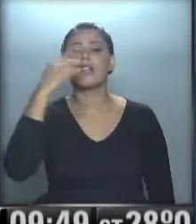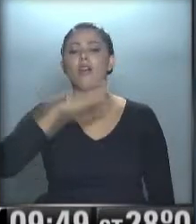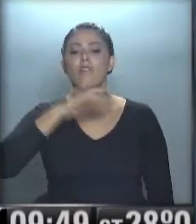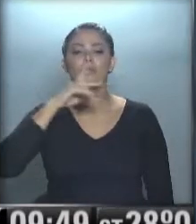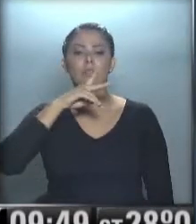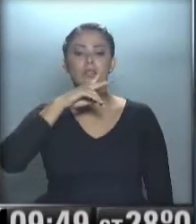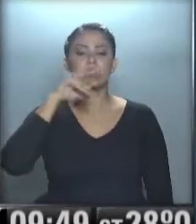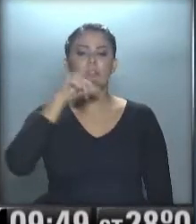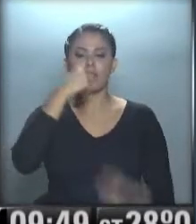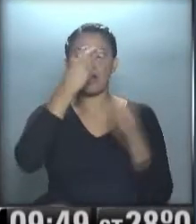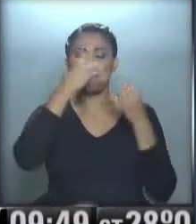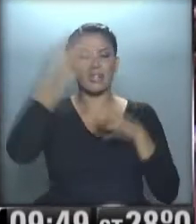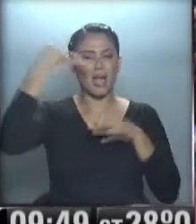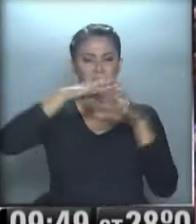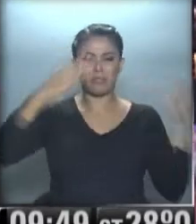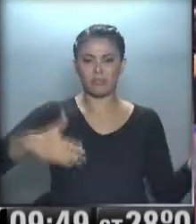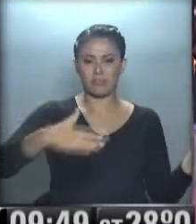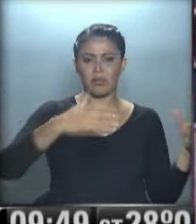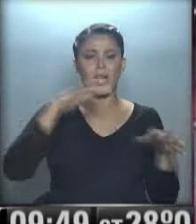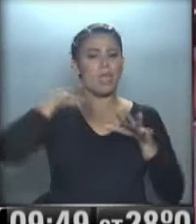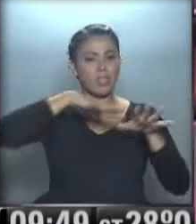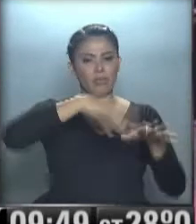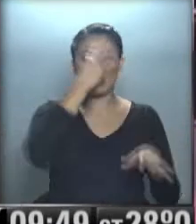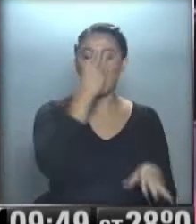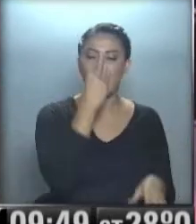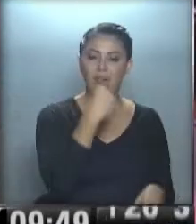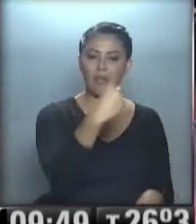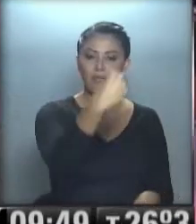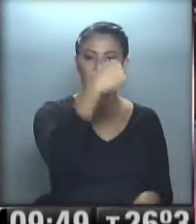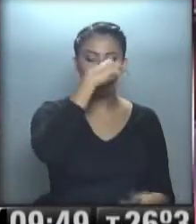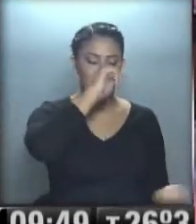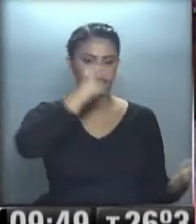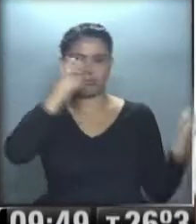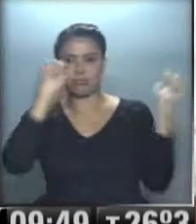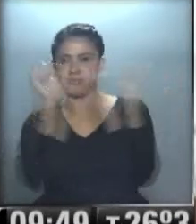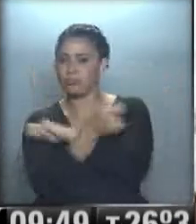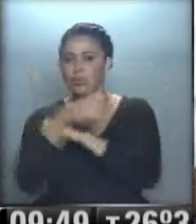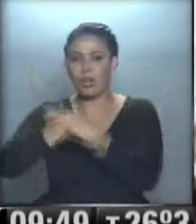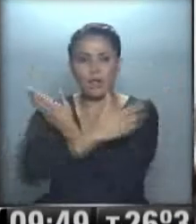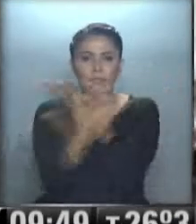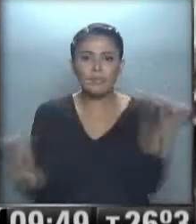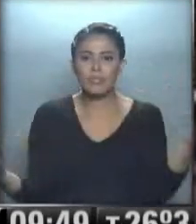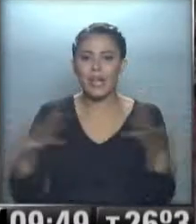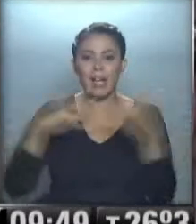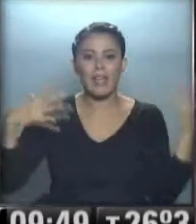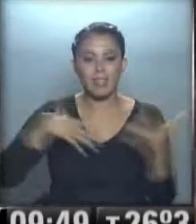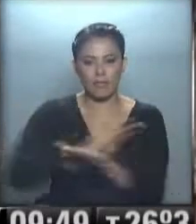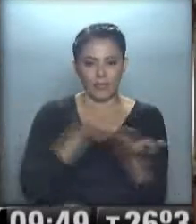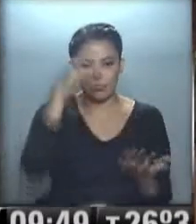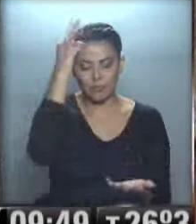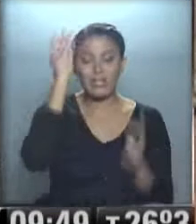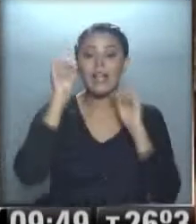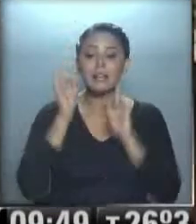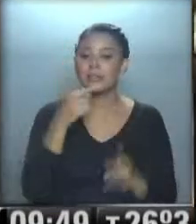comenzó en un tablado, con un desfile, con un elefante, y ahora es este mega festival, que sobre todas las cosas hay que